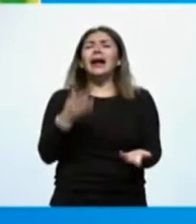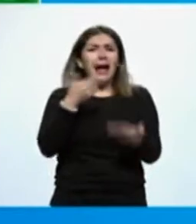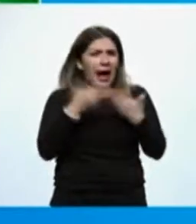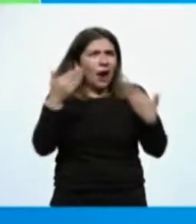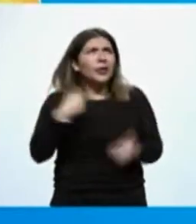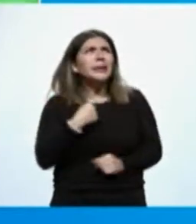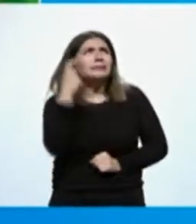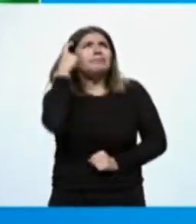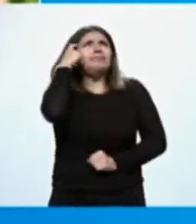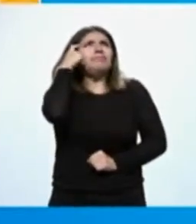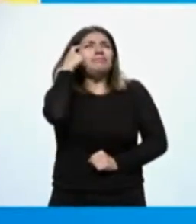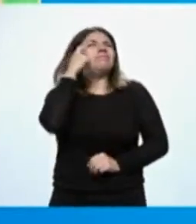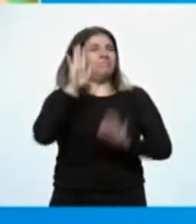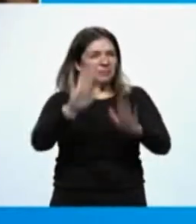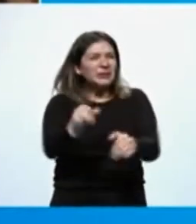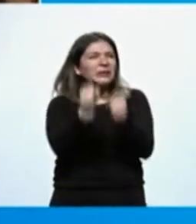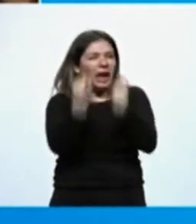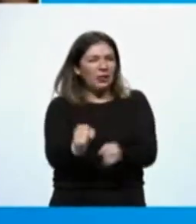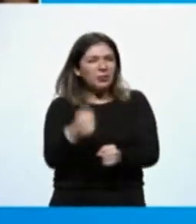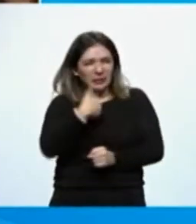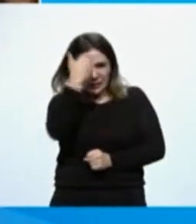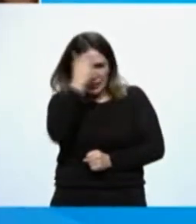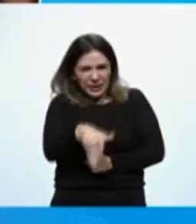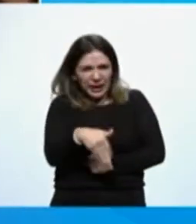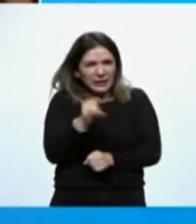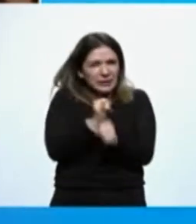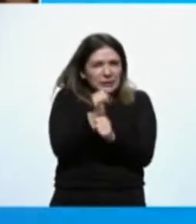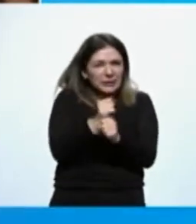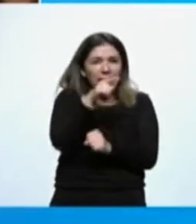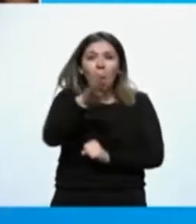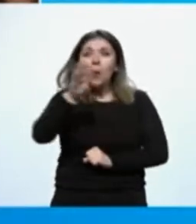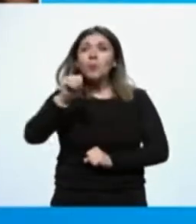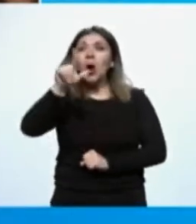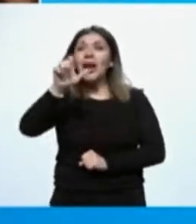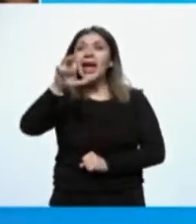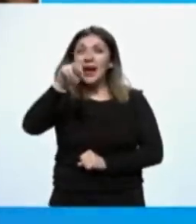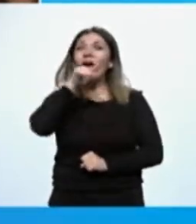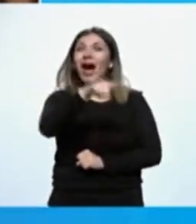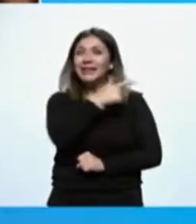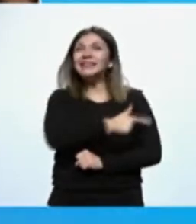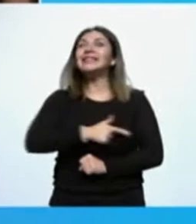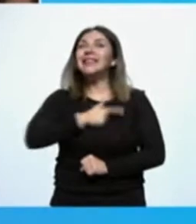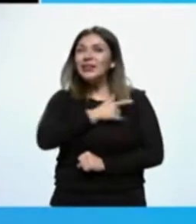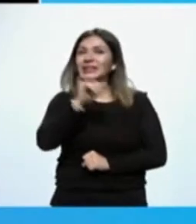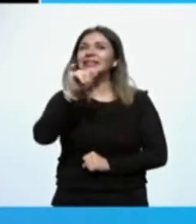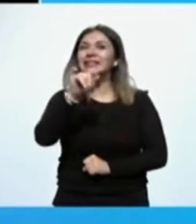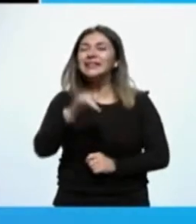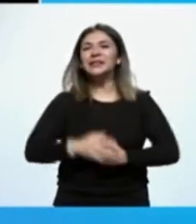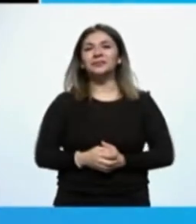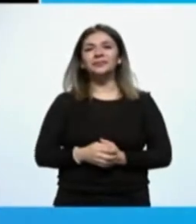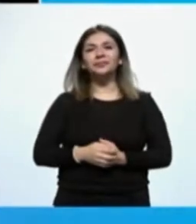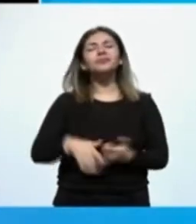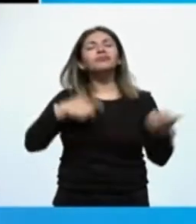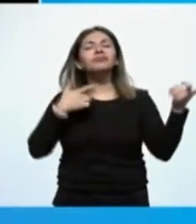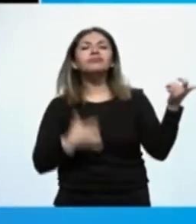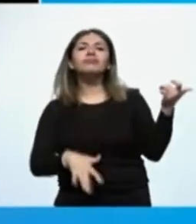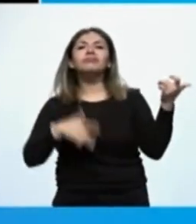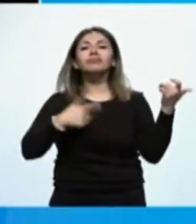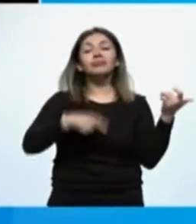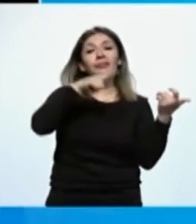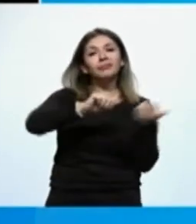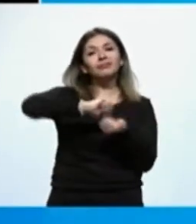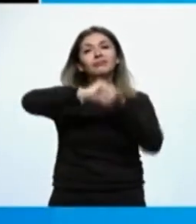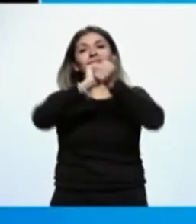vez no les puedo fallar. Todos saben que el bolero le fascina al buen Stav. Stav se